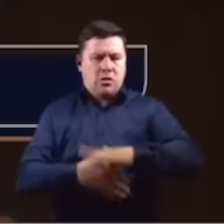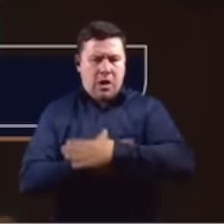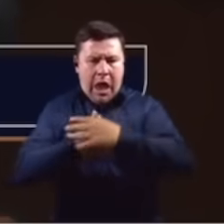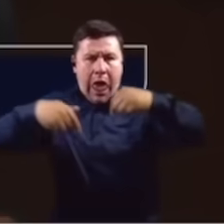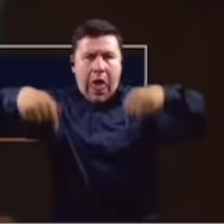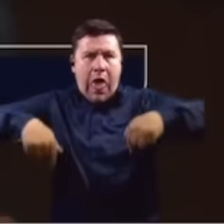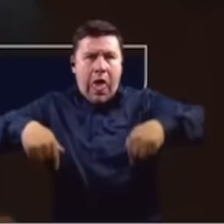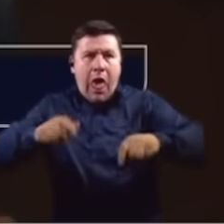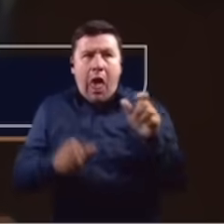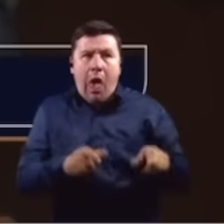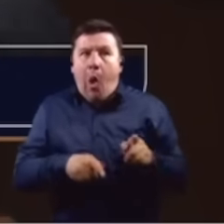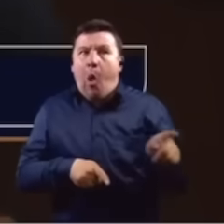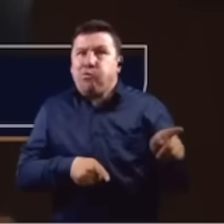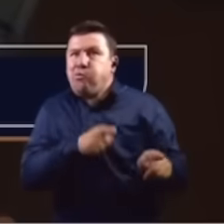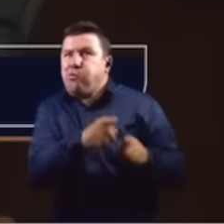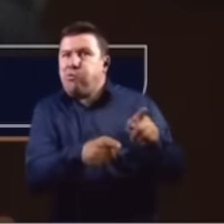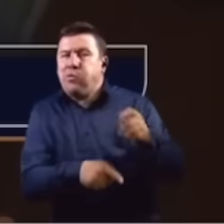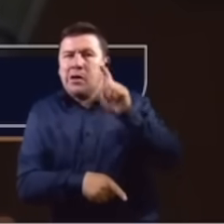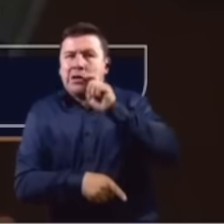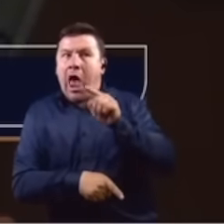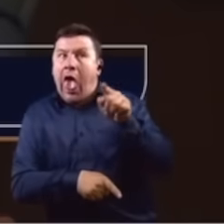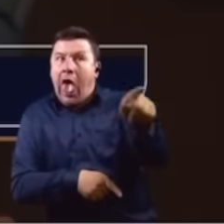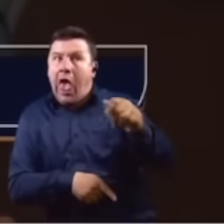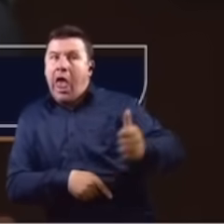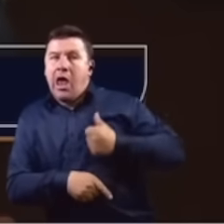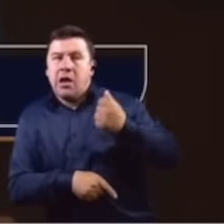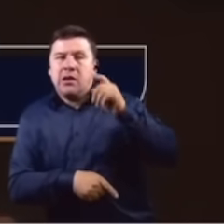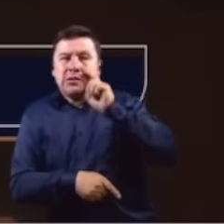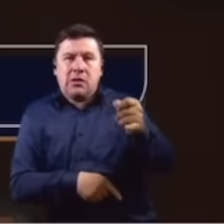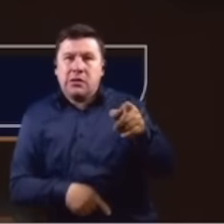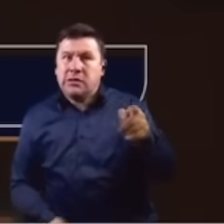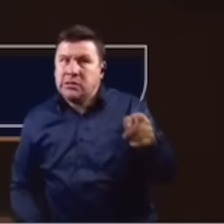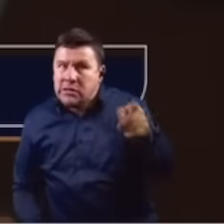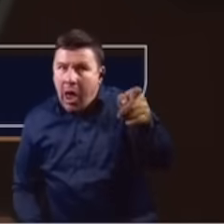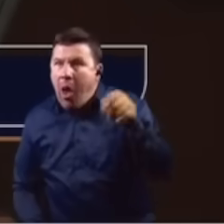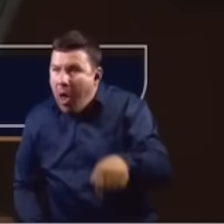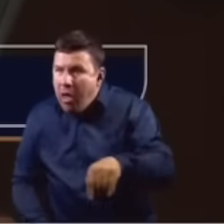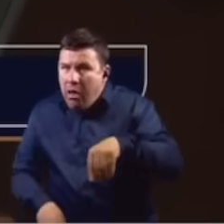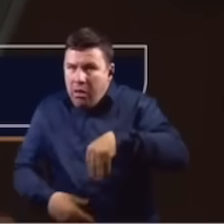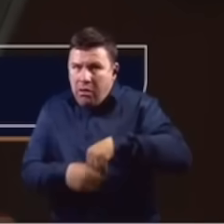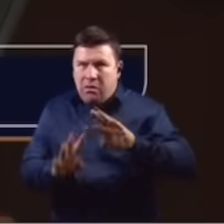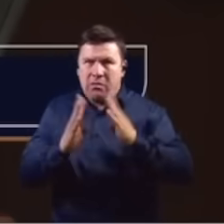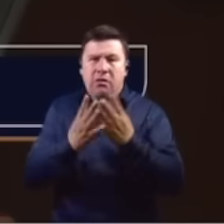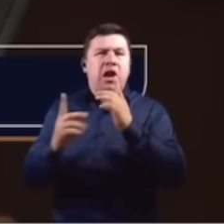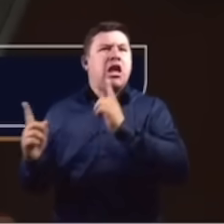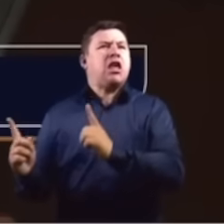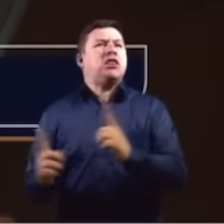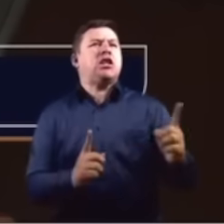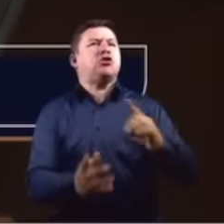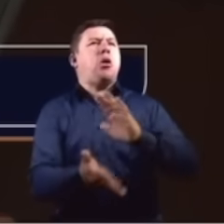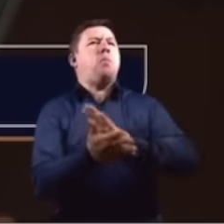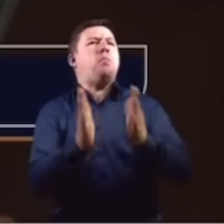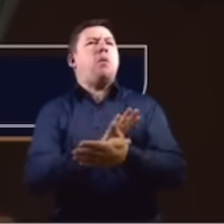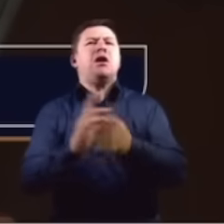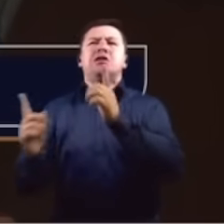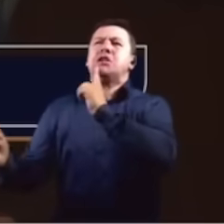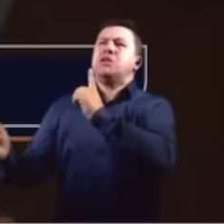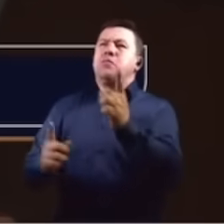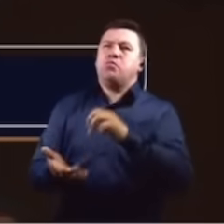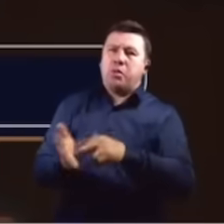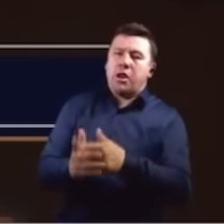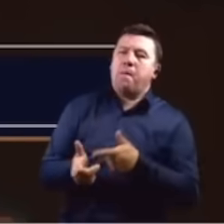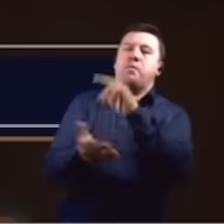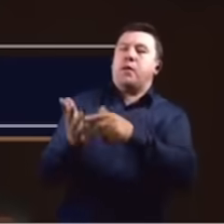República haya personas acusadas de explotación, abuso sexual de niños? ¿Cómo es posible que con el discurso de la paz se burlen